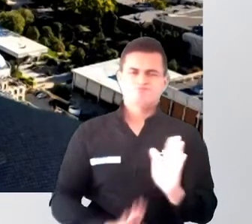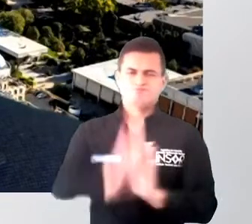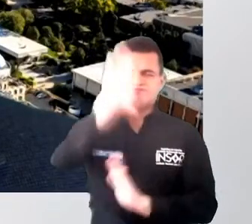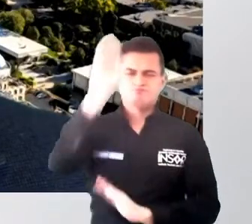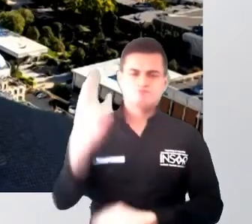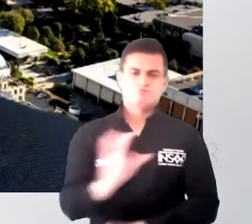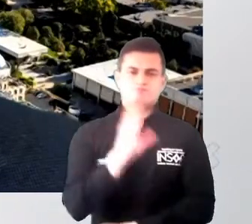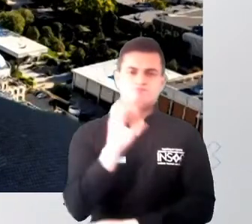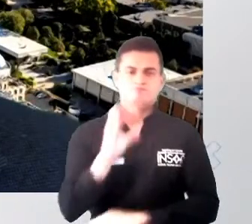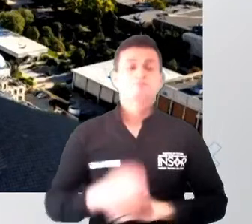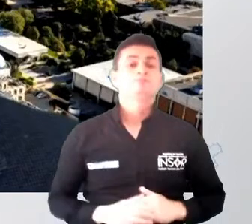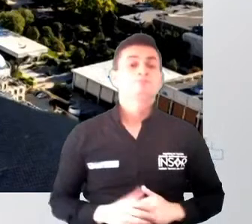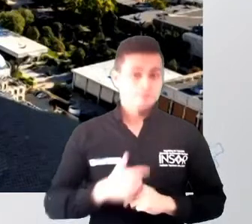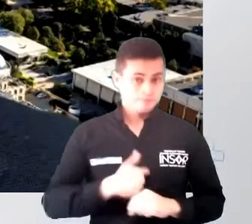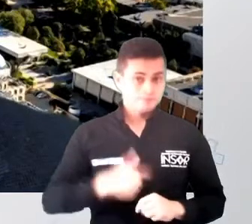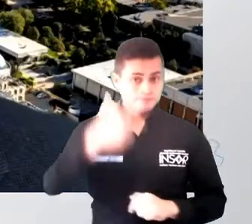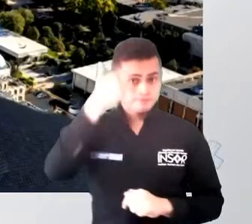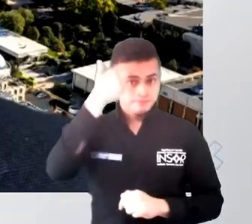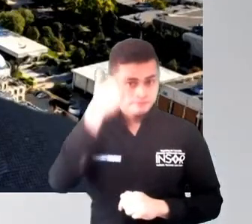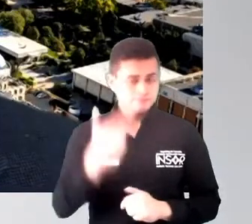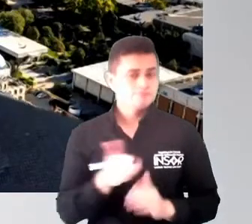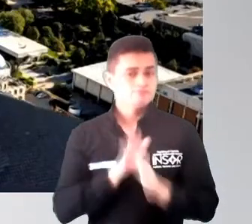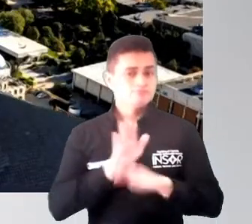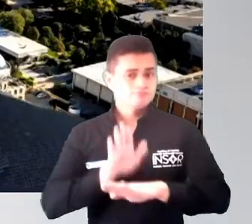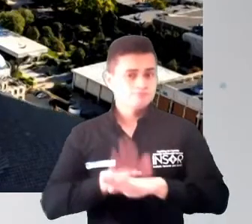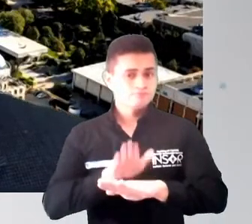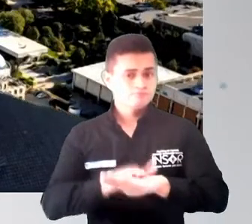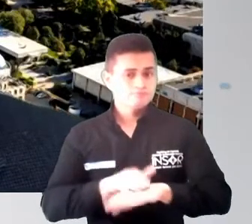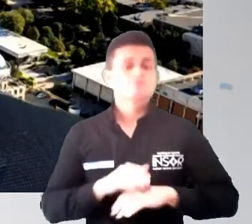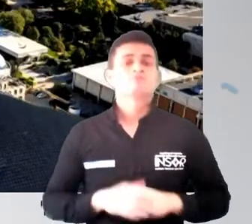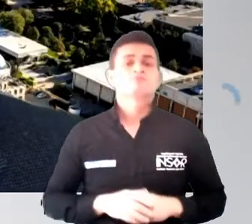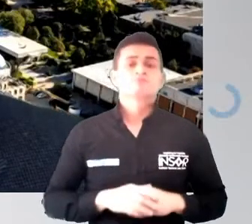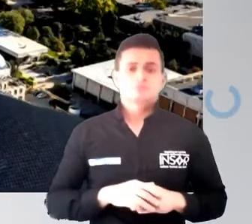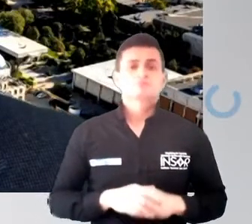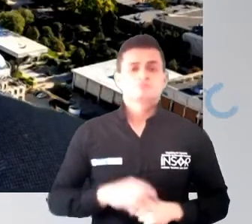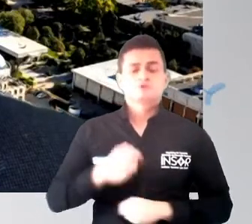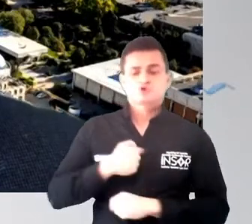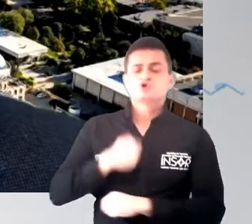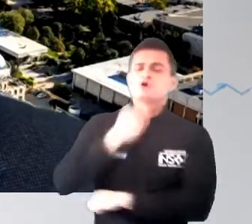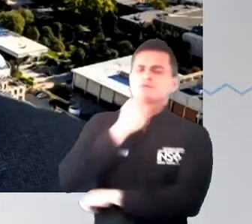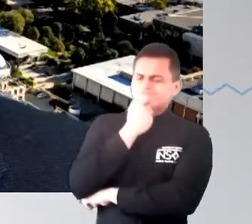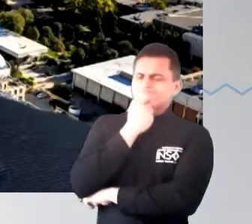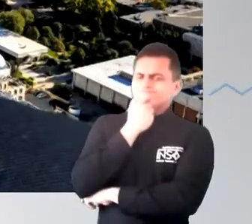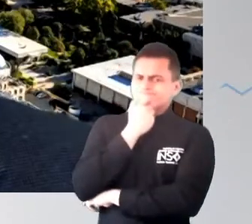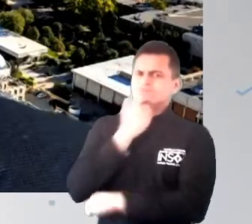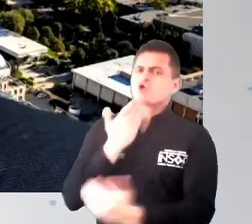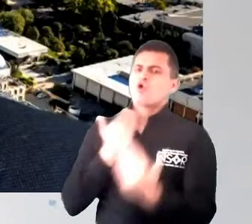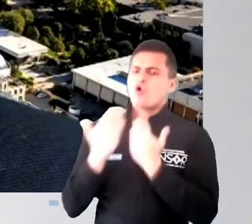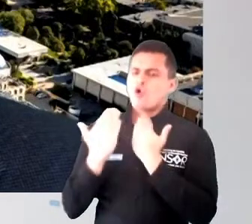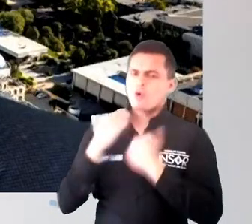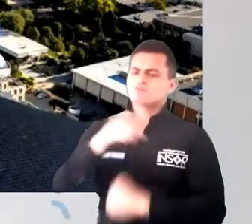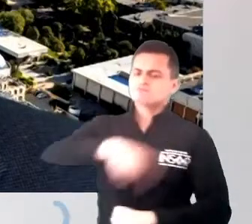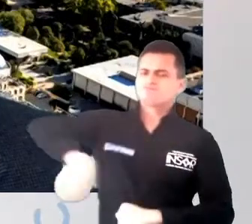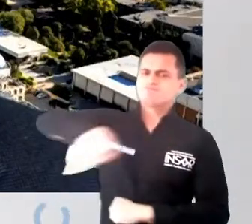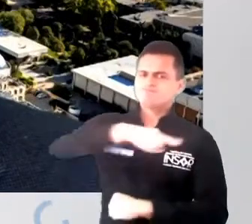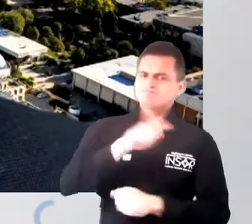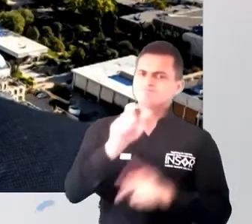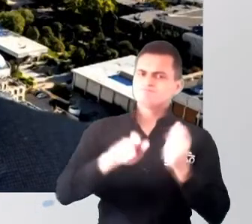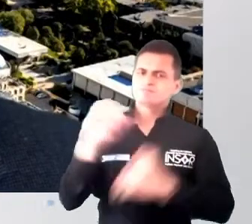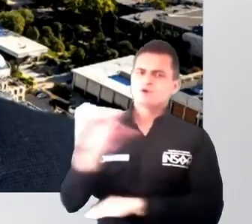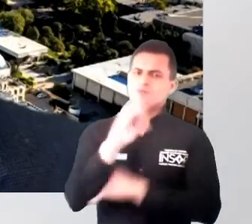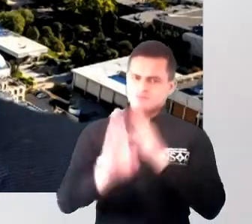yo solamente deseo decirles que creo en ustedes. Ustedes van a poder lograr esto y